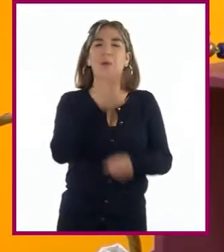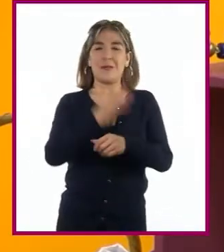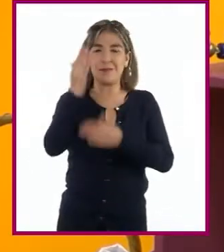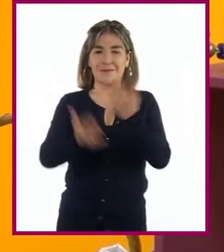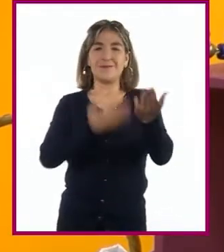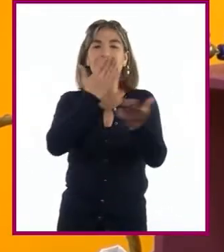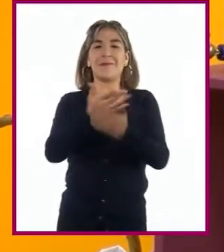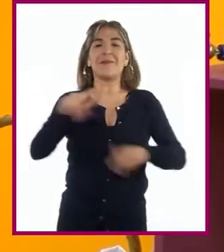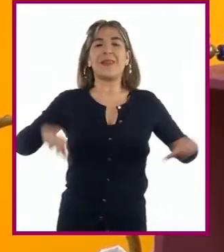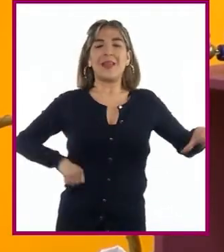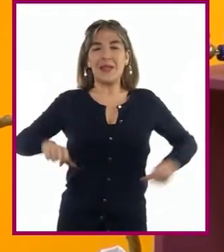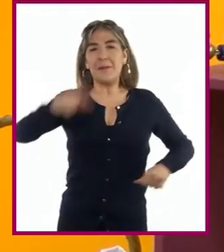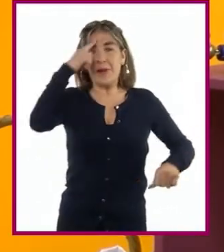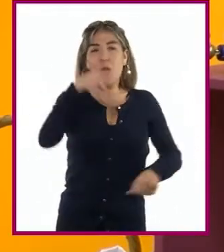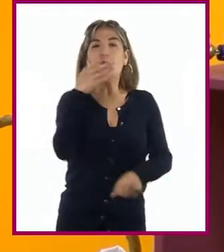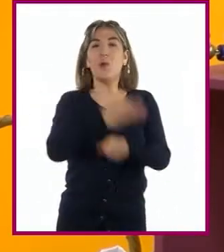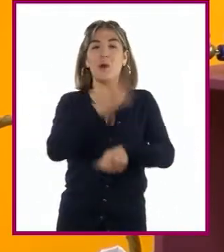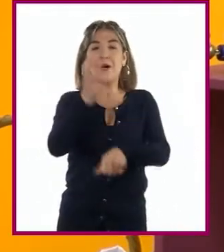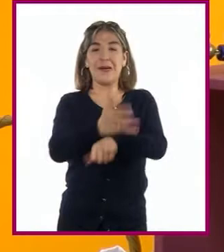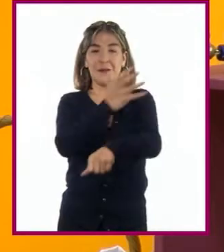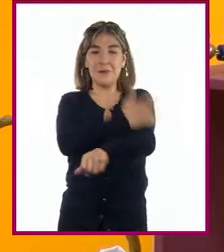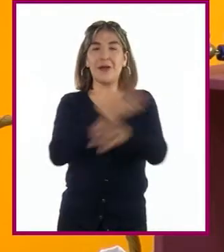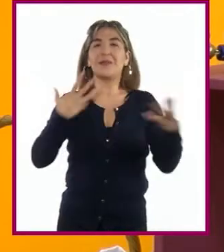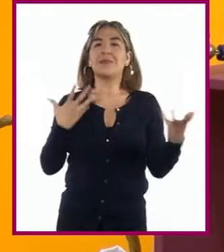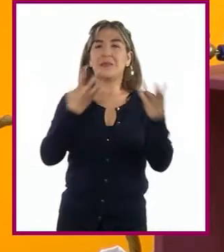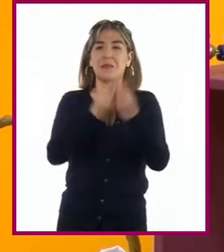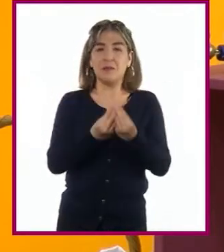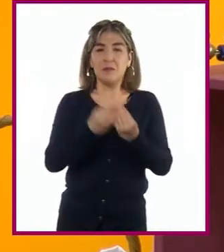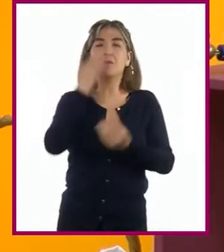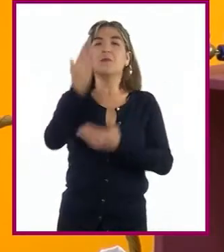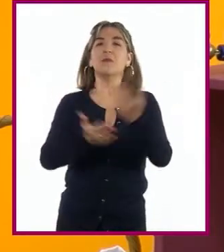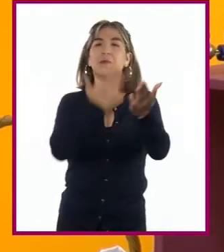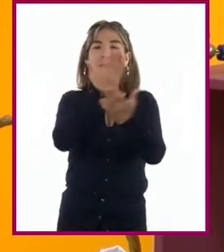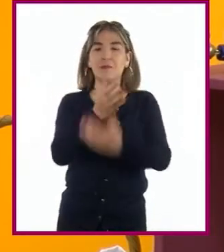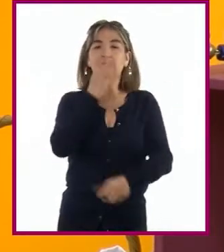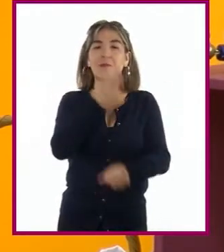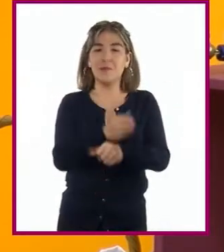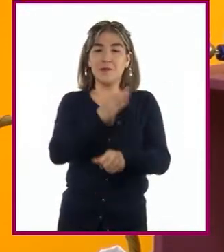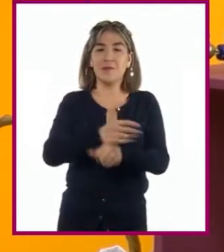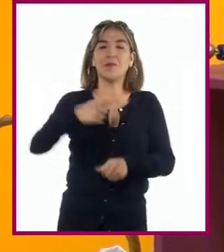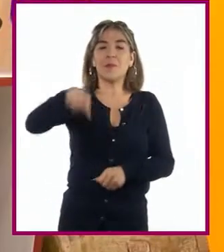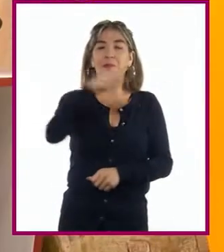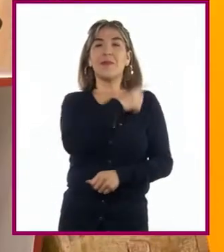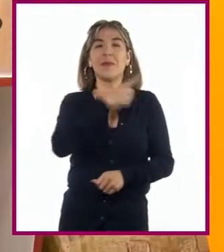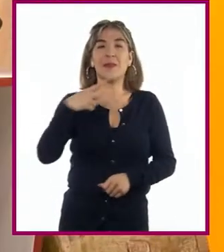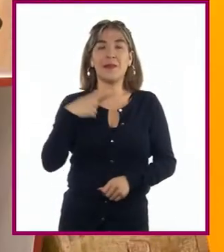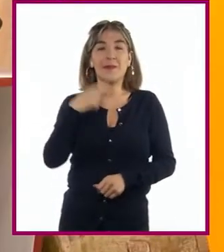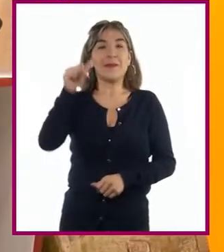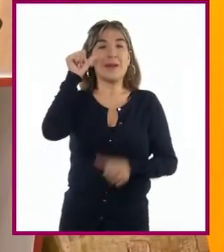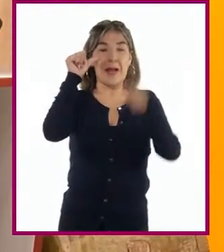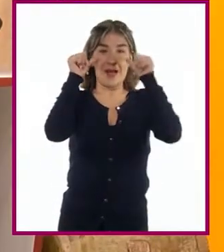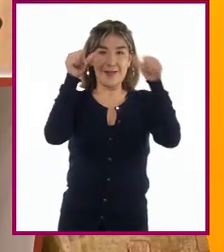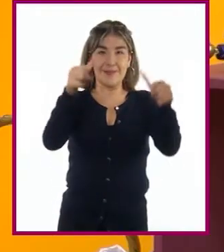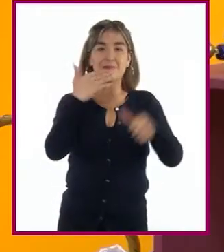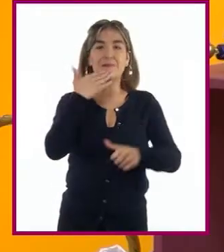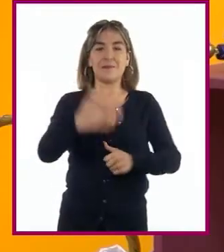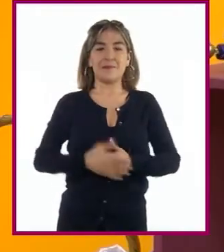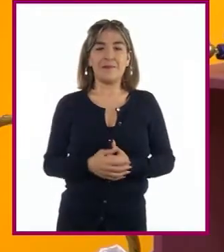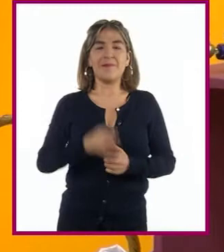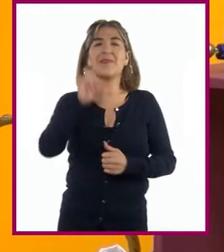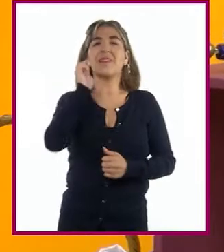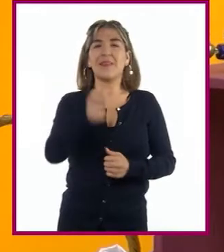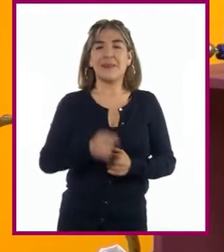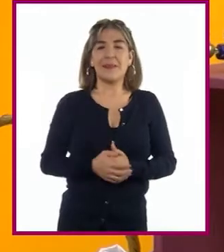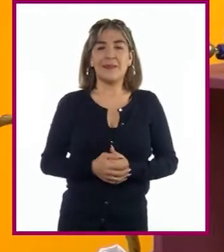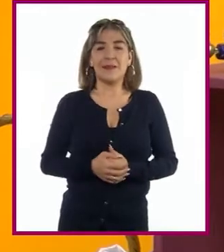siguiente actividad para que nos acompañen desde casa. Les vamos a solicitar que tengan una escucha activa, que consiste